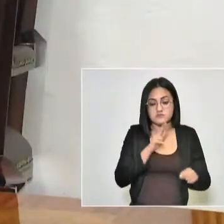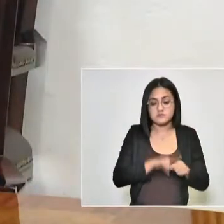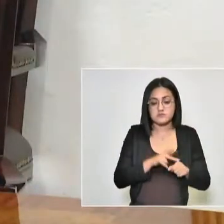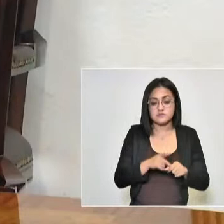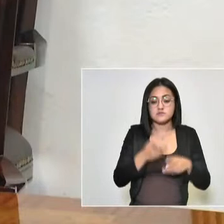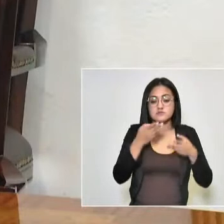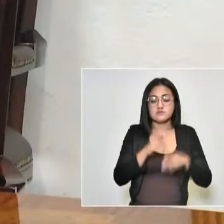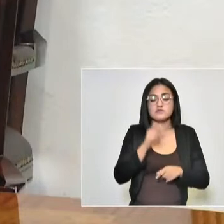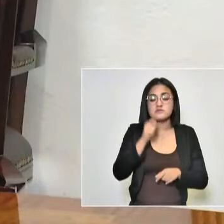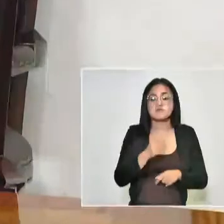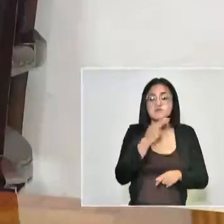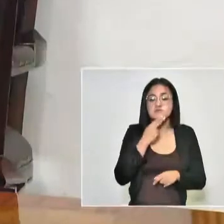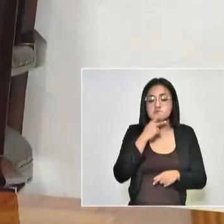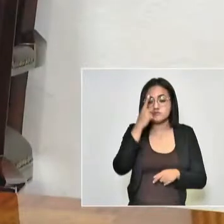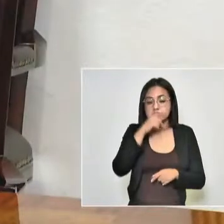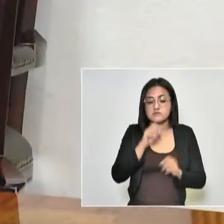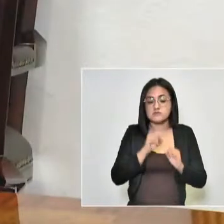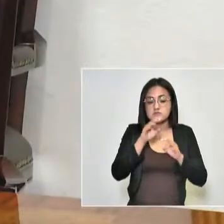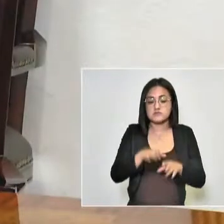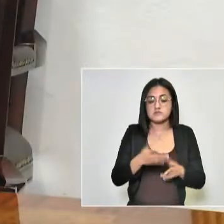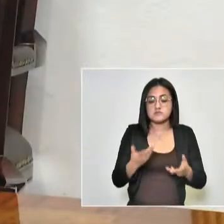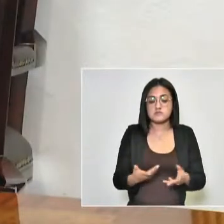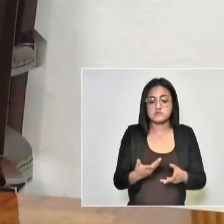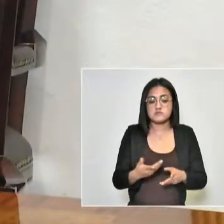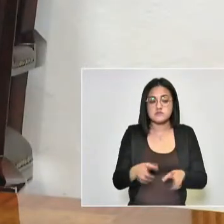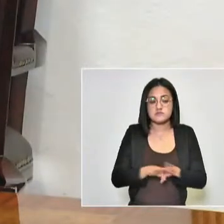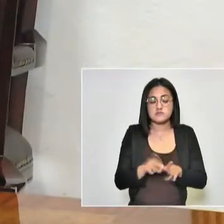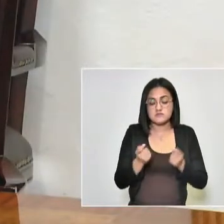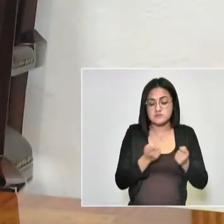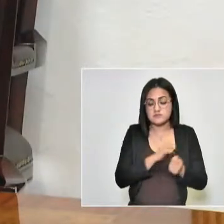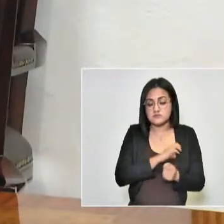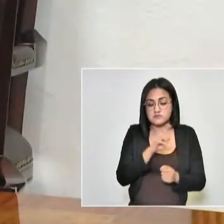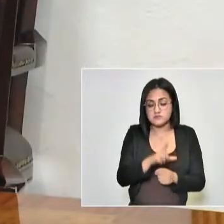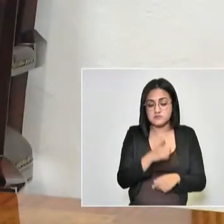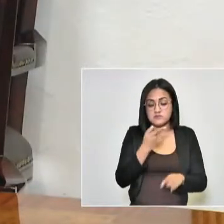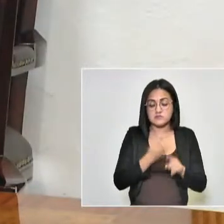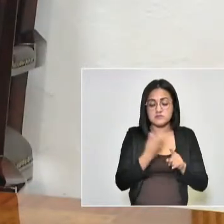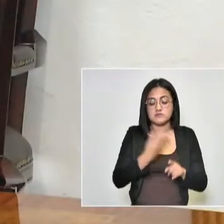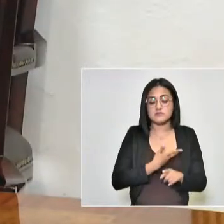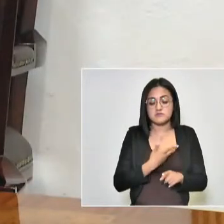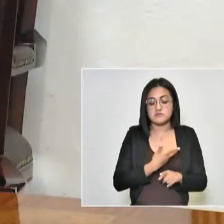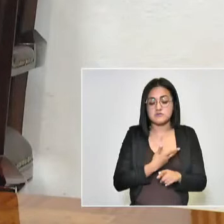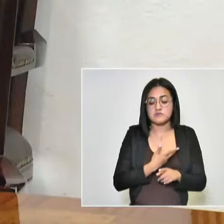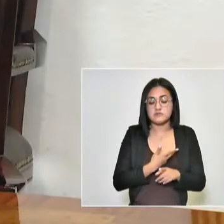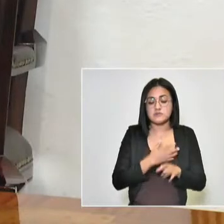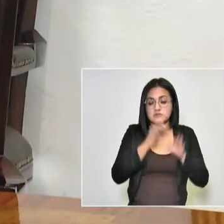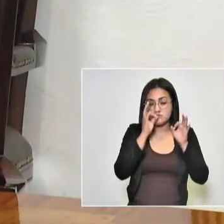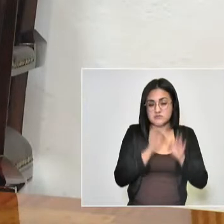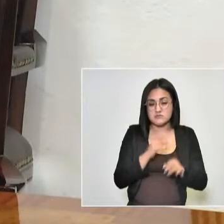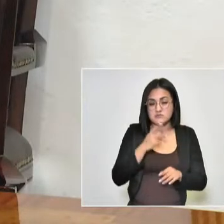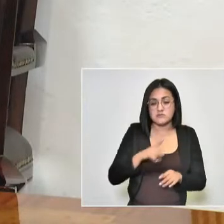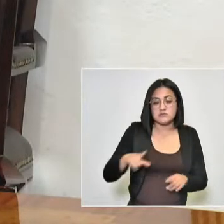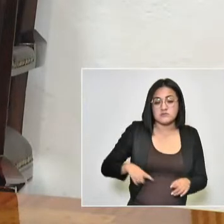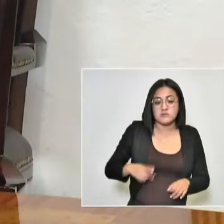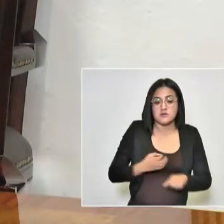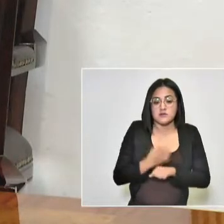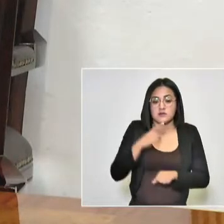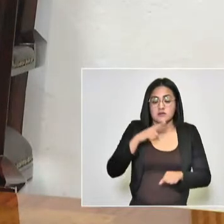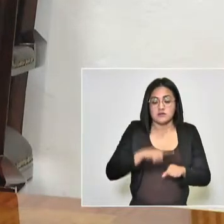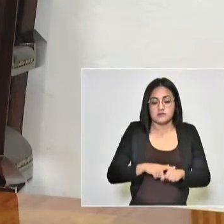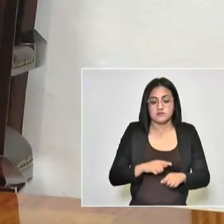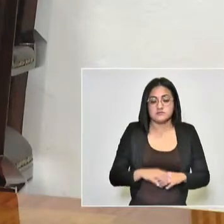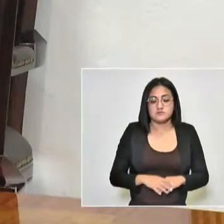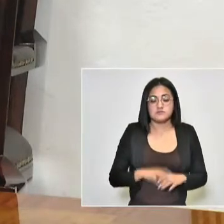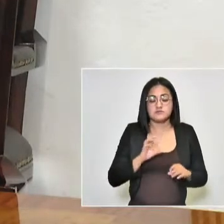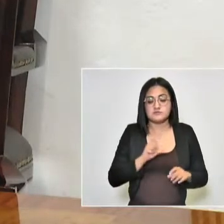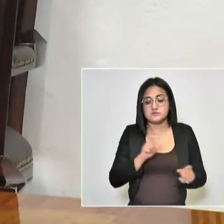bancos de tiro sirven para depositar residuos de manejo especial, cuya regulación es estricta del gobierno del estado.